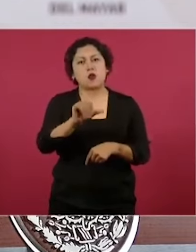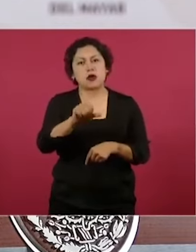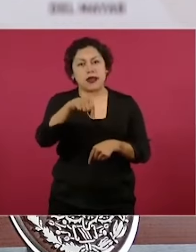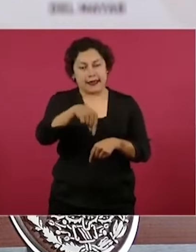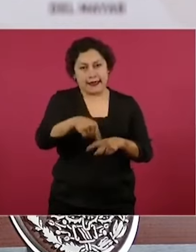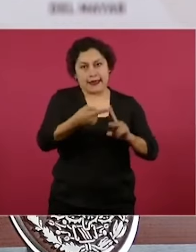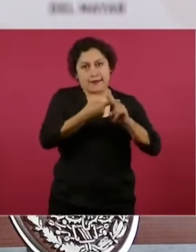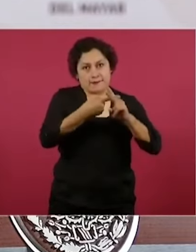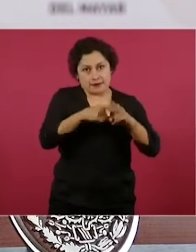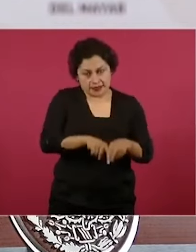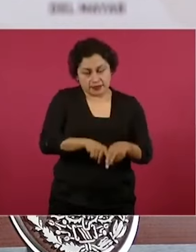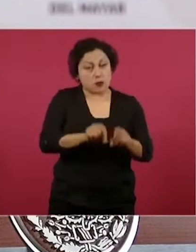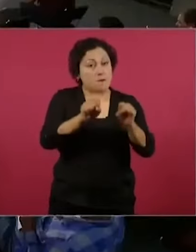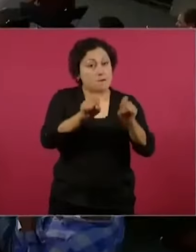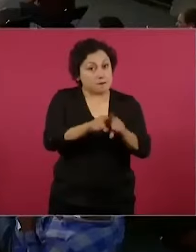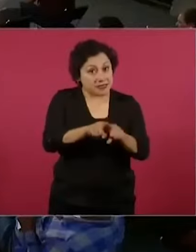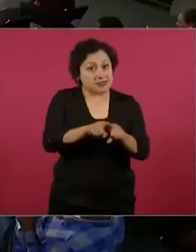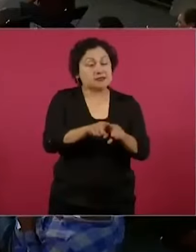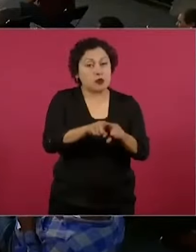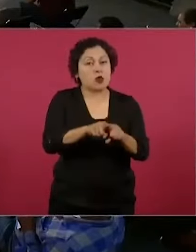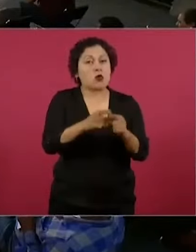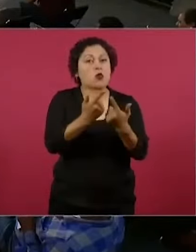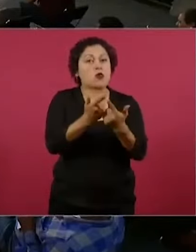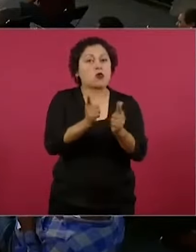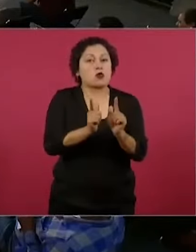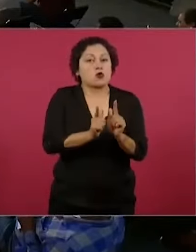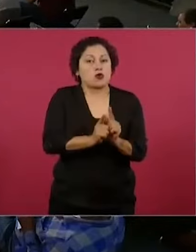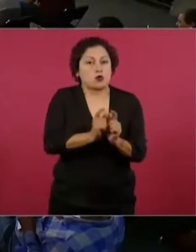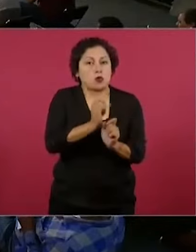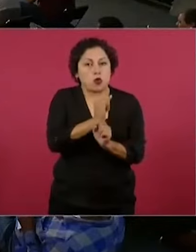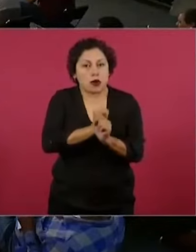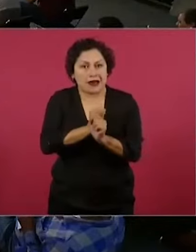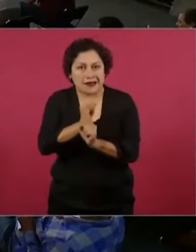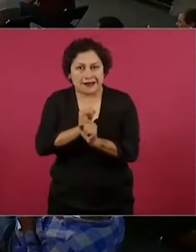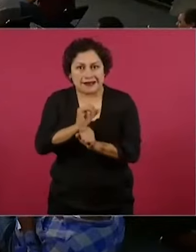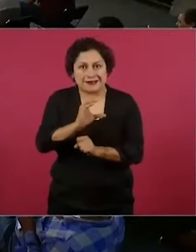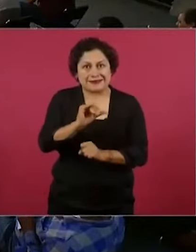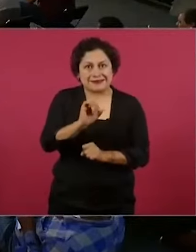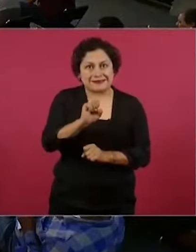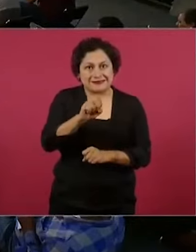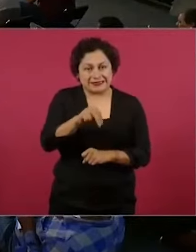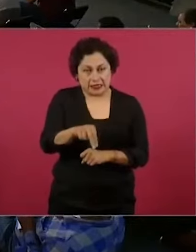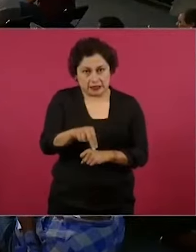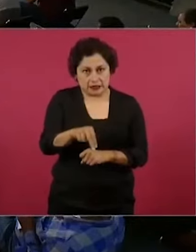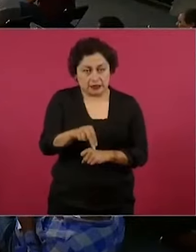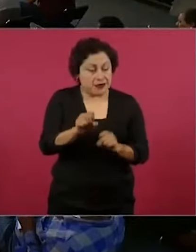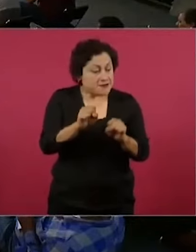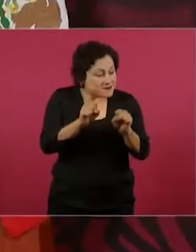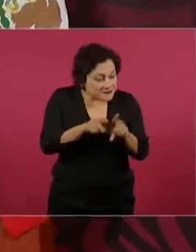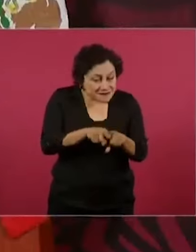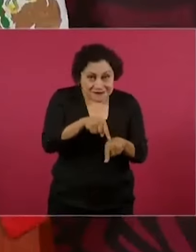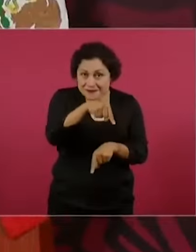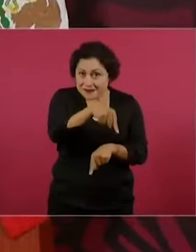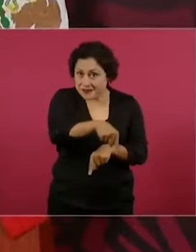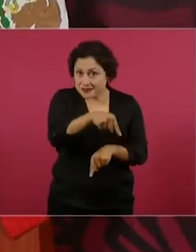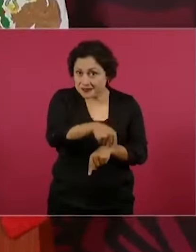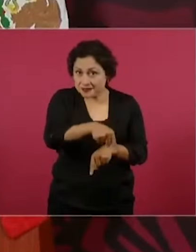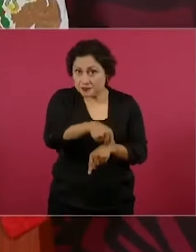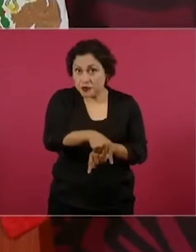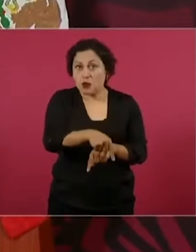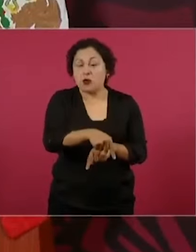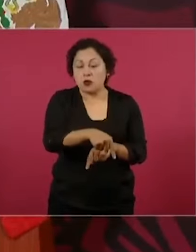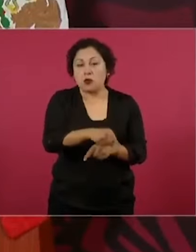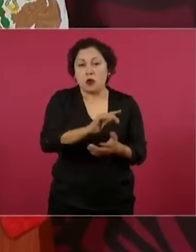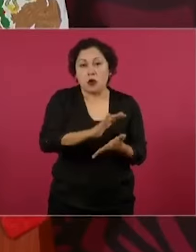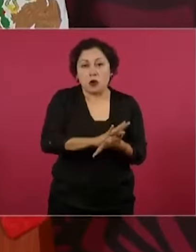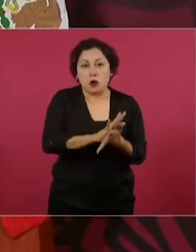dos funcionarios públicos corrompidos por el cártel, Andrés Manuel López Obrador y Genaro García Luna, pues ahora también echándose